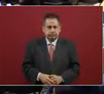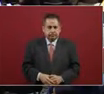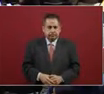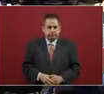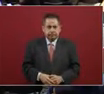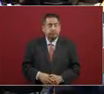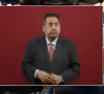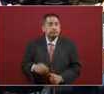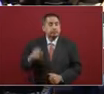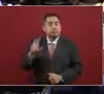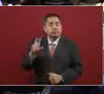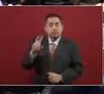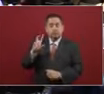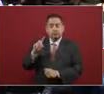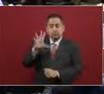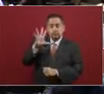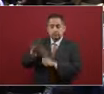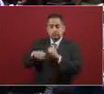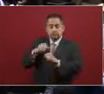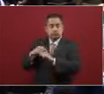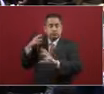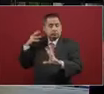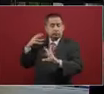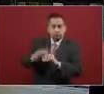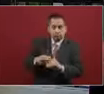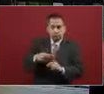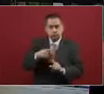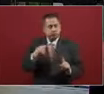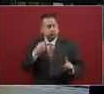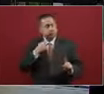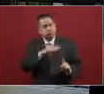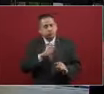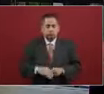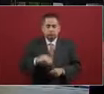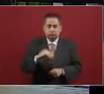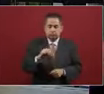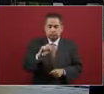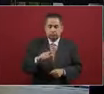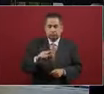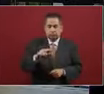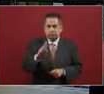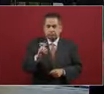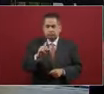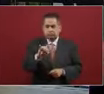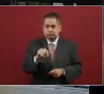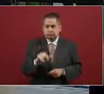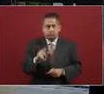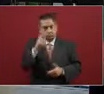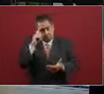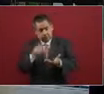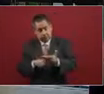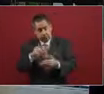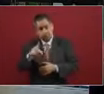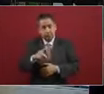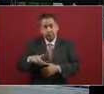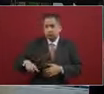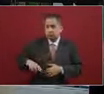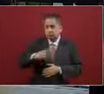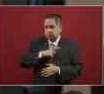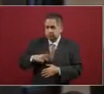A 35 años del crimen de Manuel Buendía Telles Girón, ¿cree que el Estado mexicano deba aceptar una